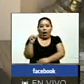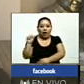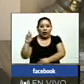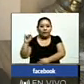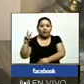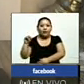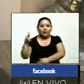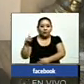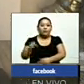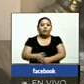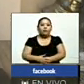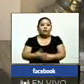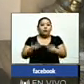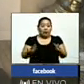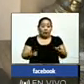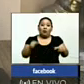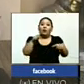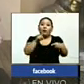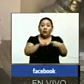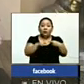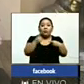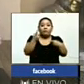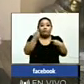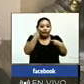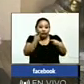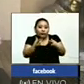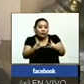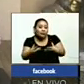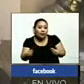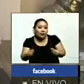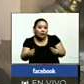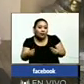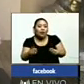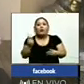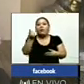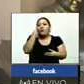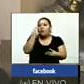agraviados con este veto. A esto hay que buscarle una solución.